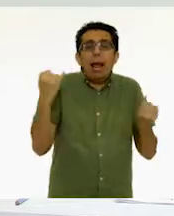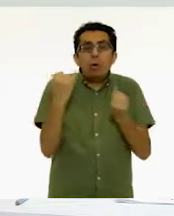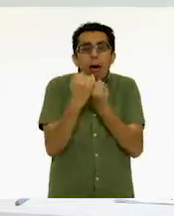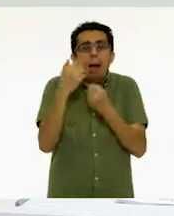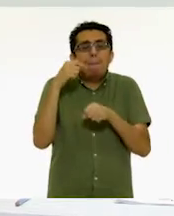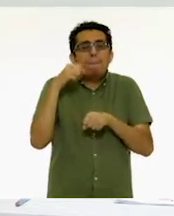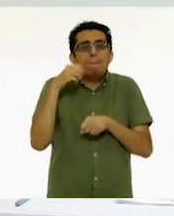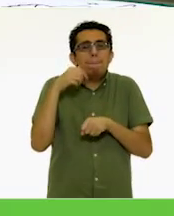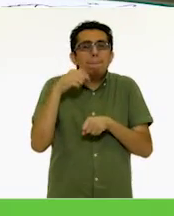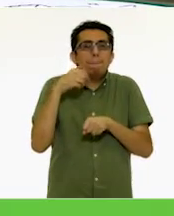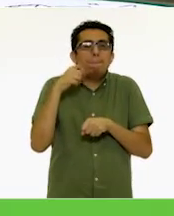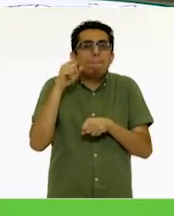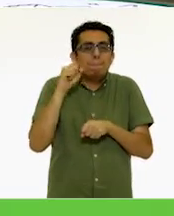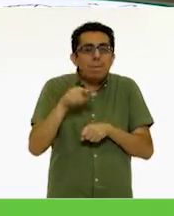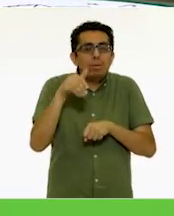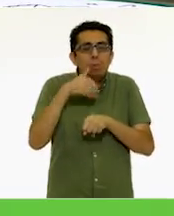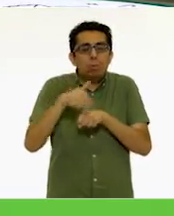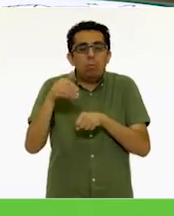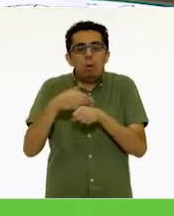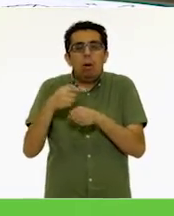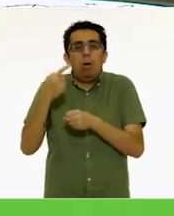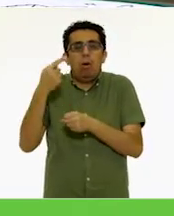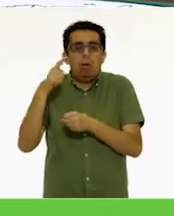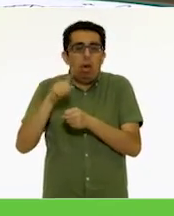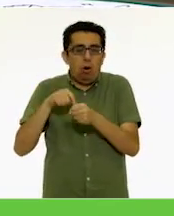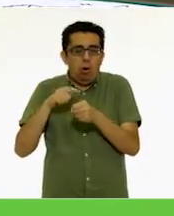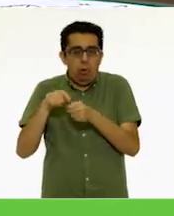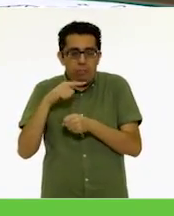contar. Falta